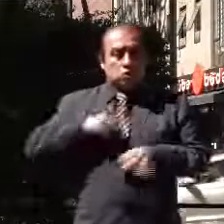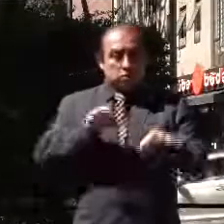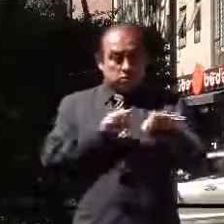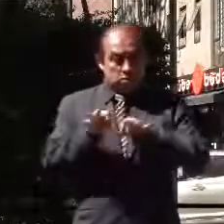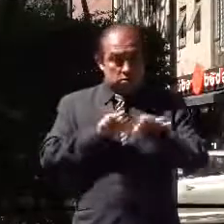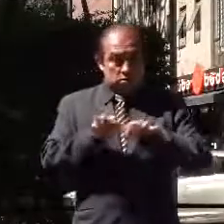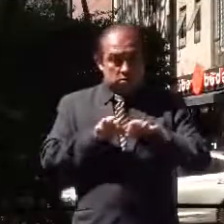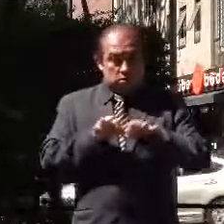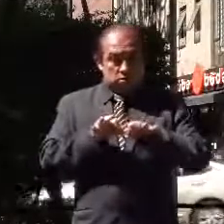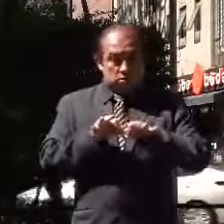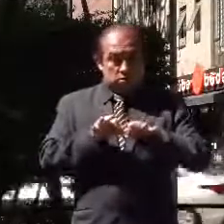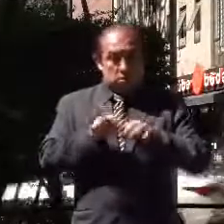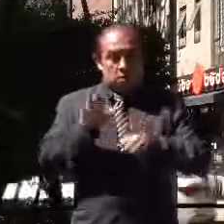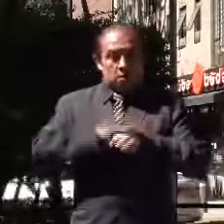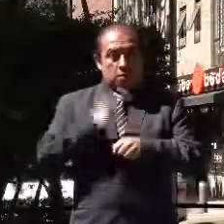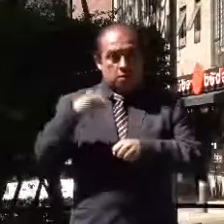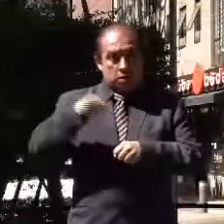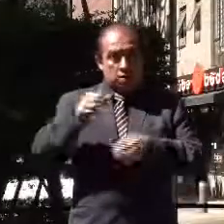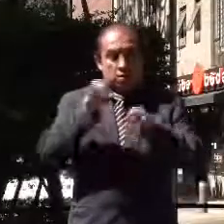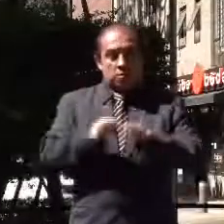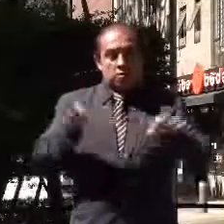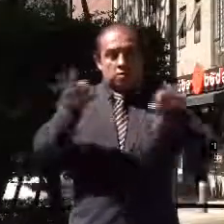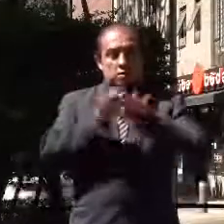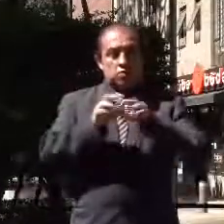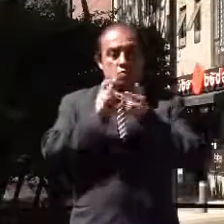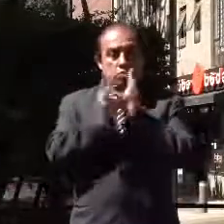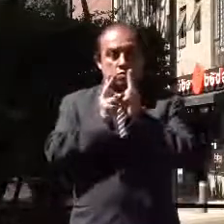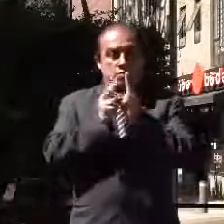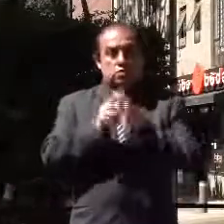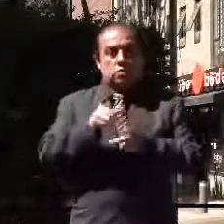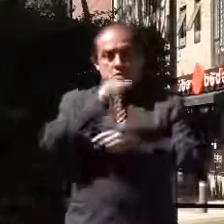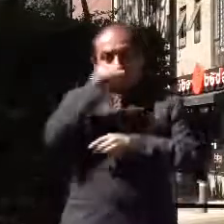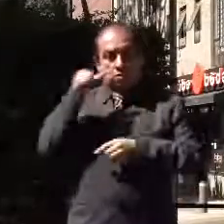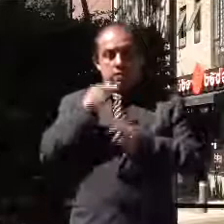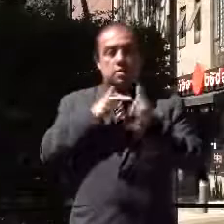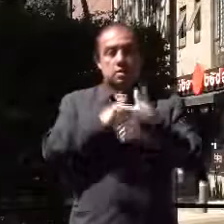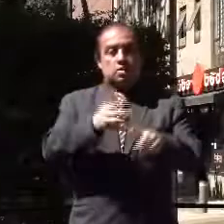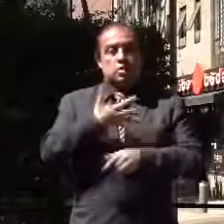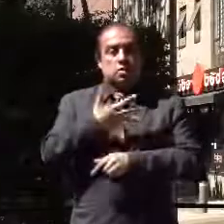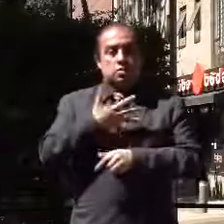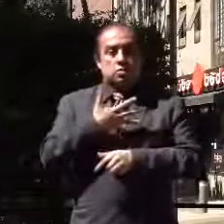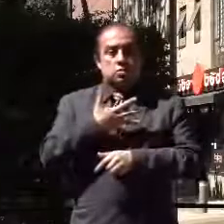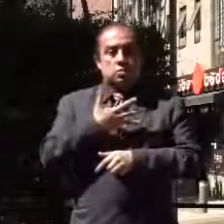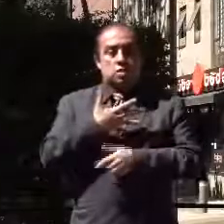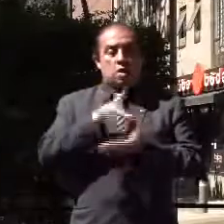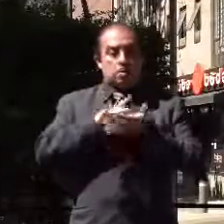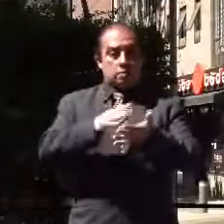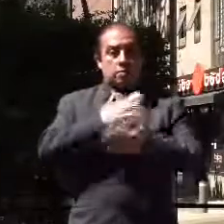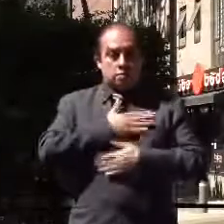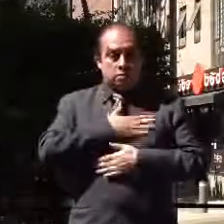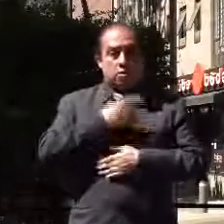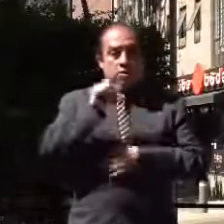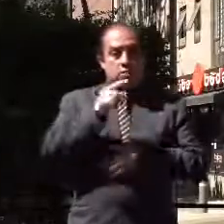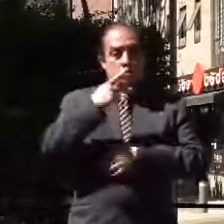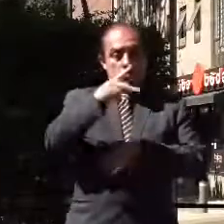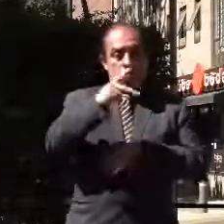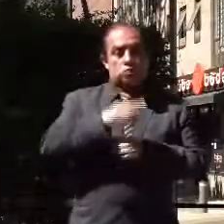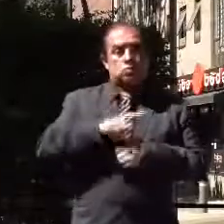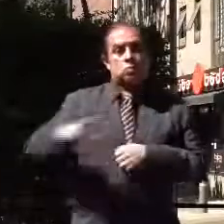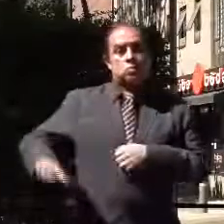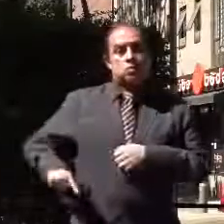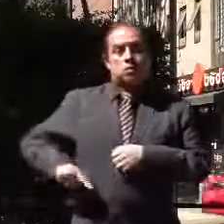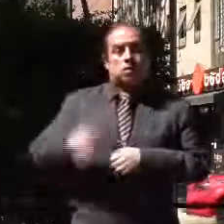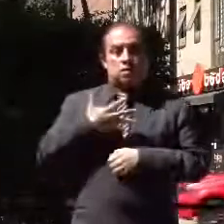porque aquí lo más importante son los vecinos de Benito Juárez y seguirán contando conmigo y por supuesto, doctora, su gobierno seguirá